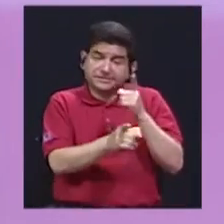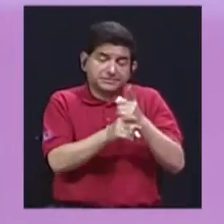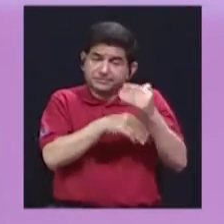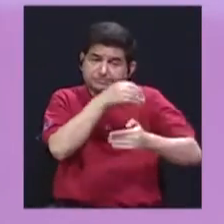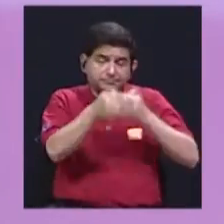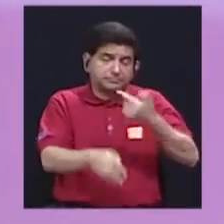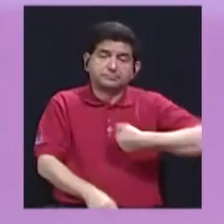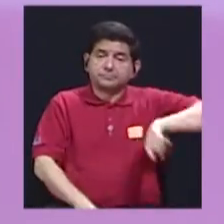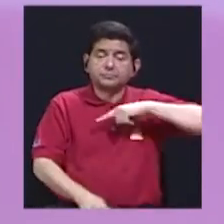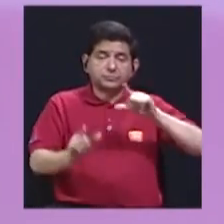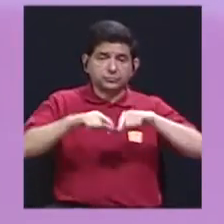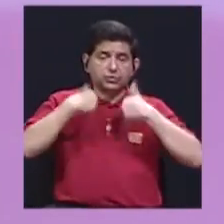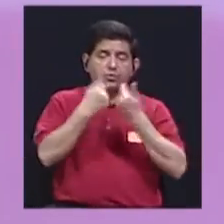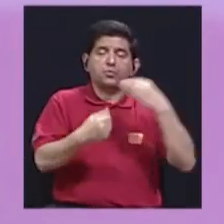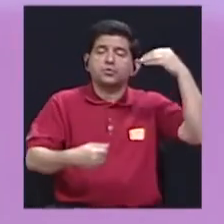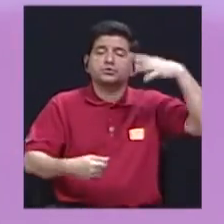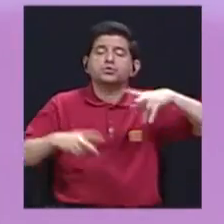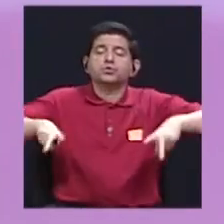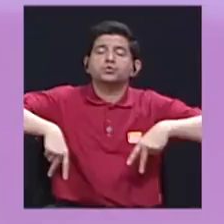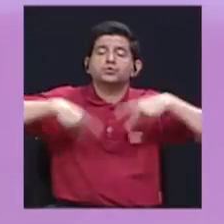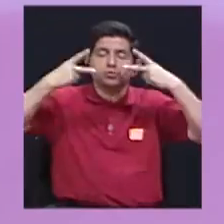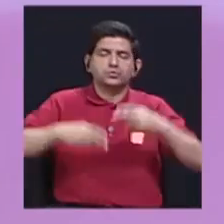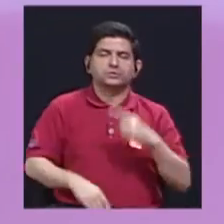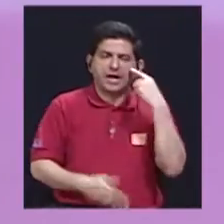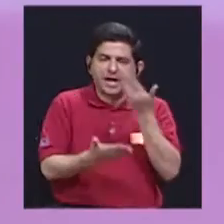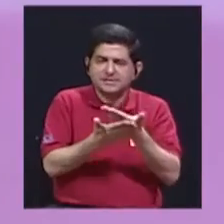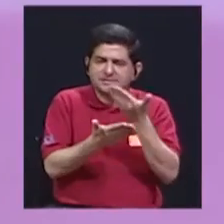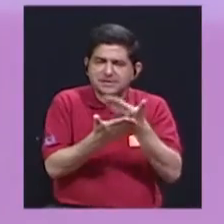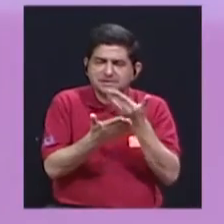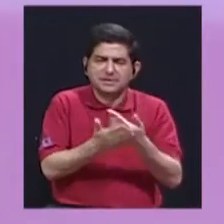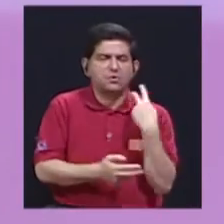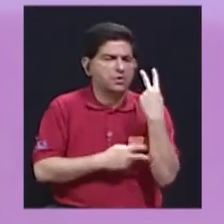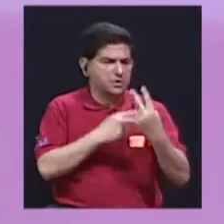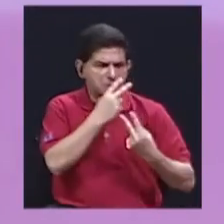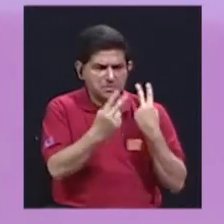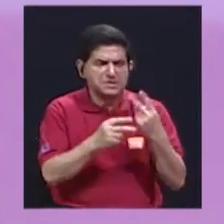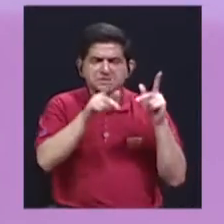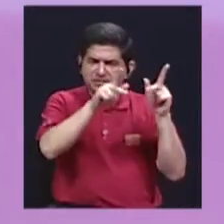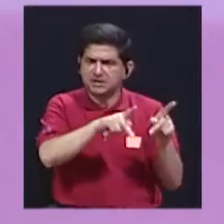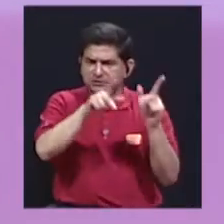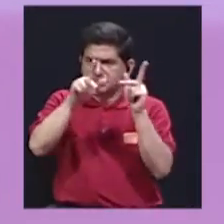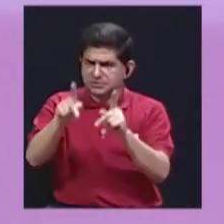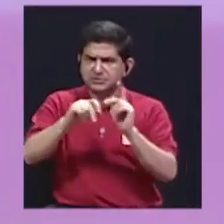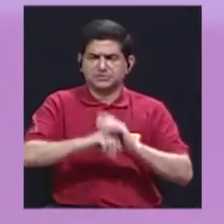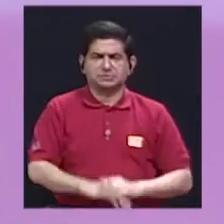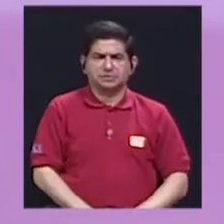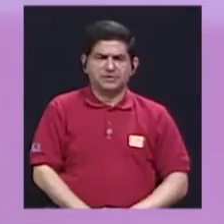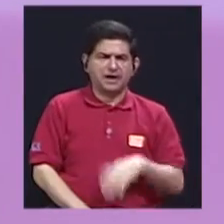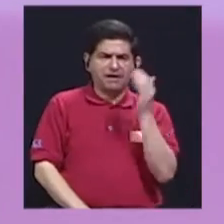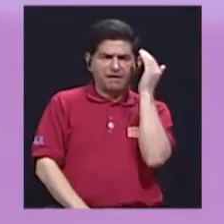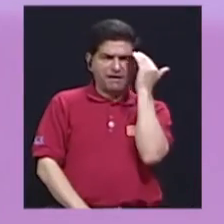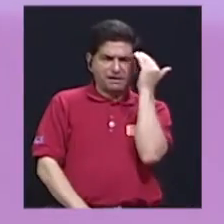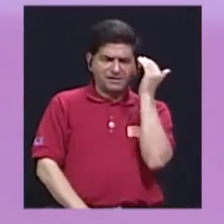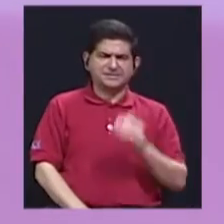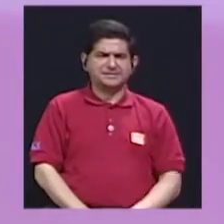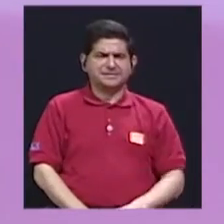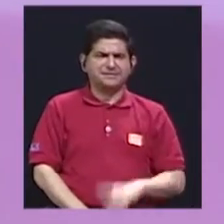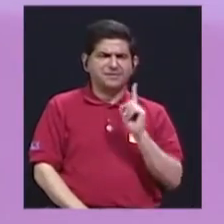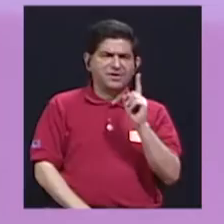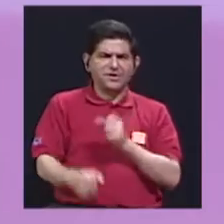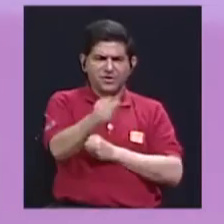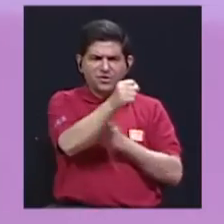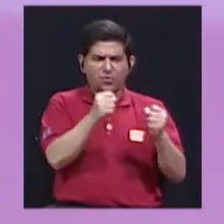somos grupos luz de vida porque es el testimonio que al ir a visitar a los pacientes donde sabemos hay una sala de